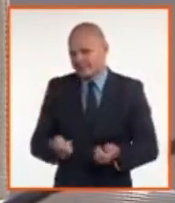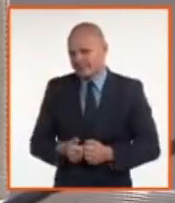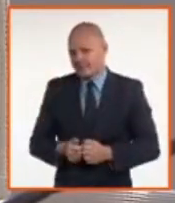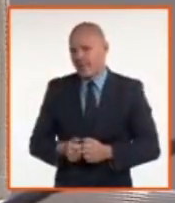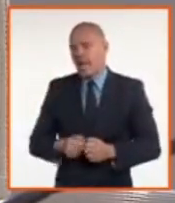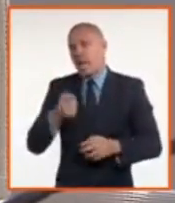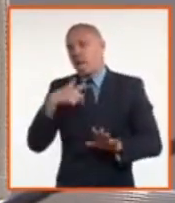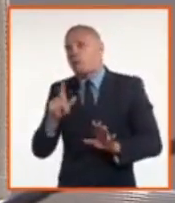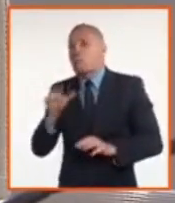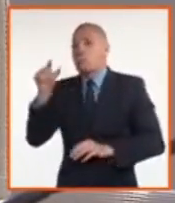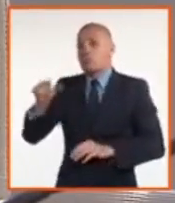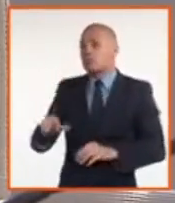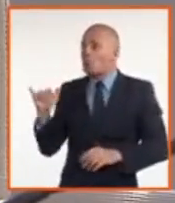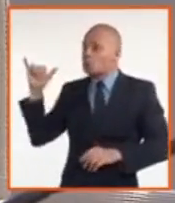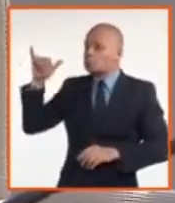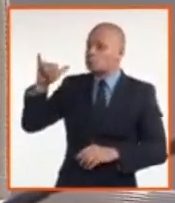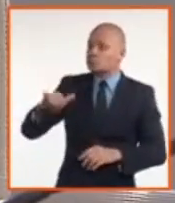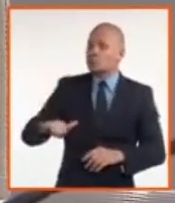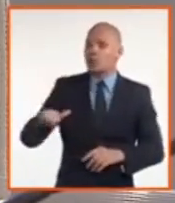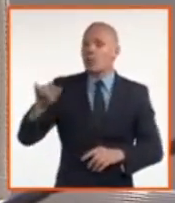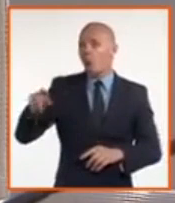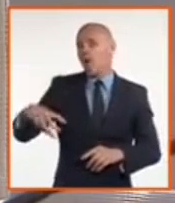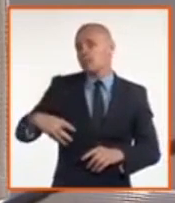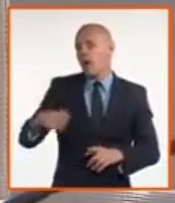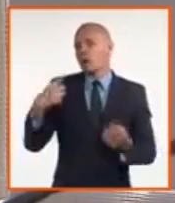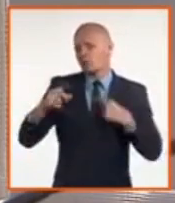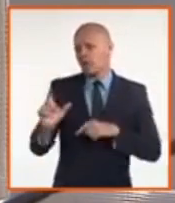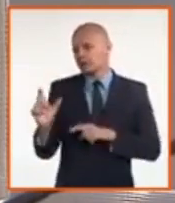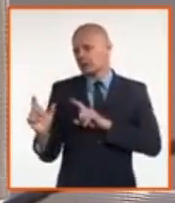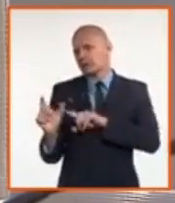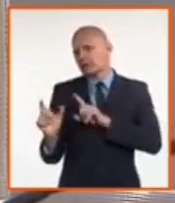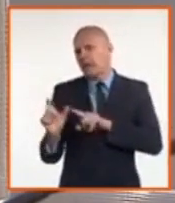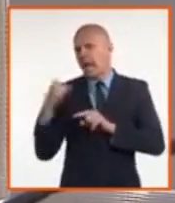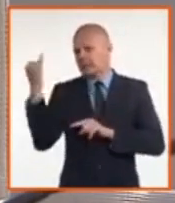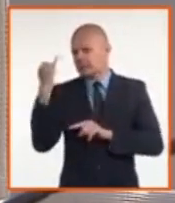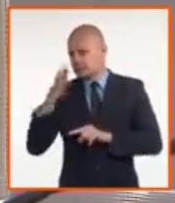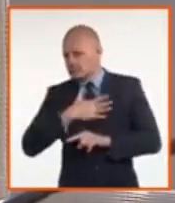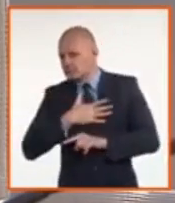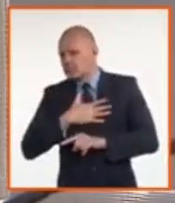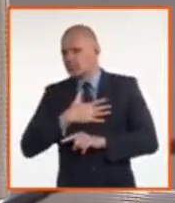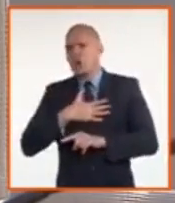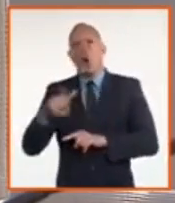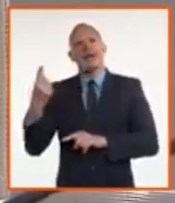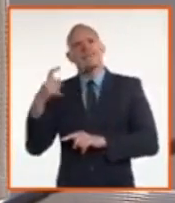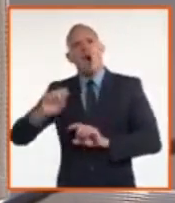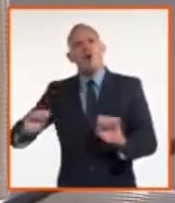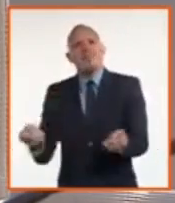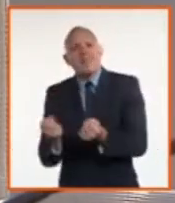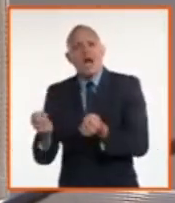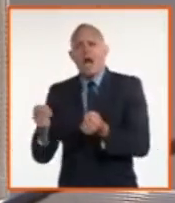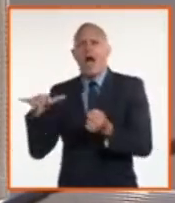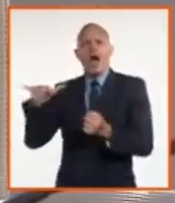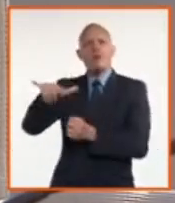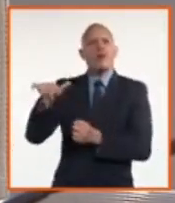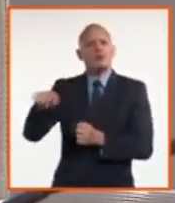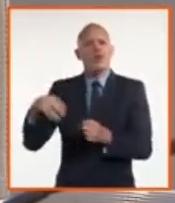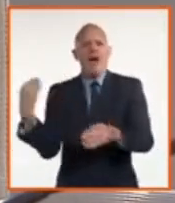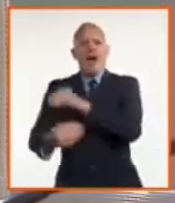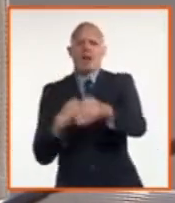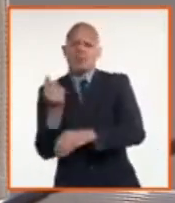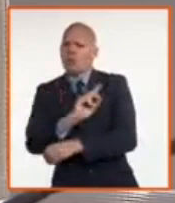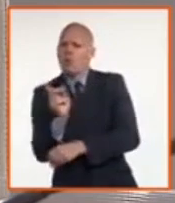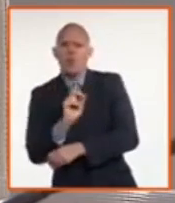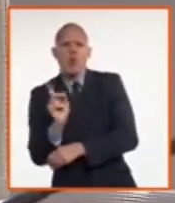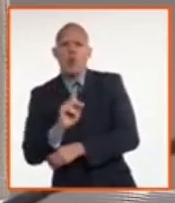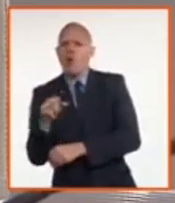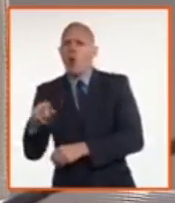que ellos traen internacionales para hacer también operaciones en los cajeros automáticos y en diferentes operaciones también ahí hay que